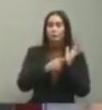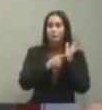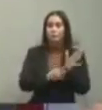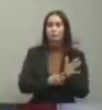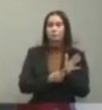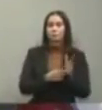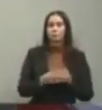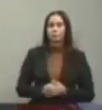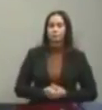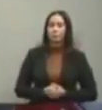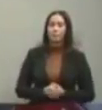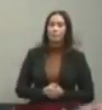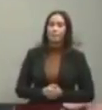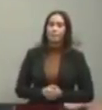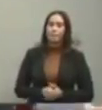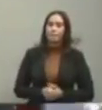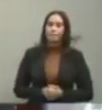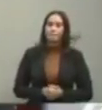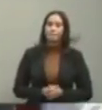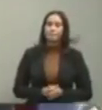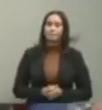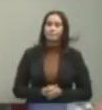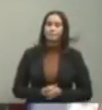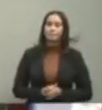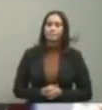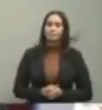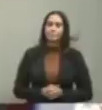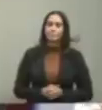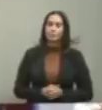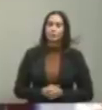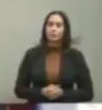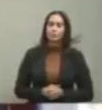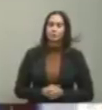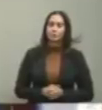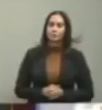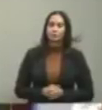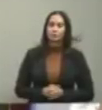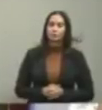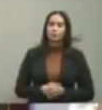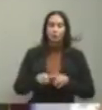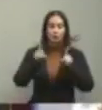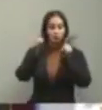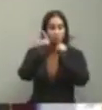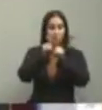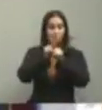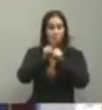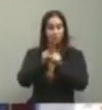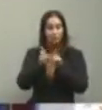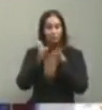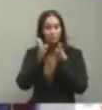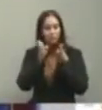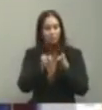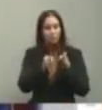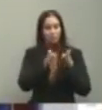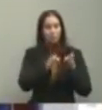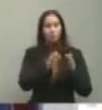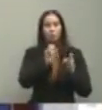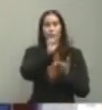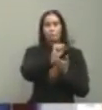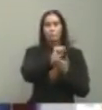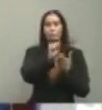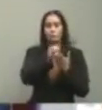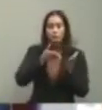y por otro lado este la preparación del sistema sigue el